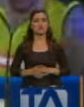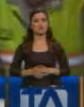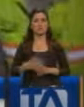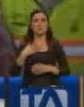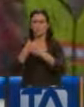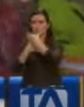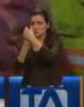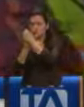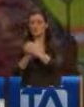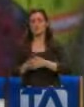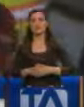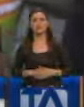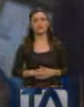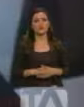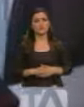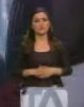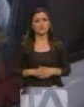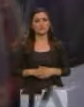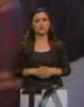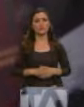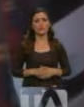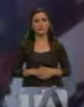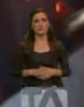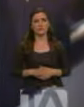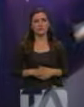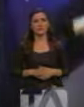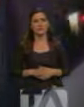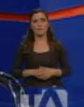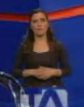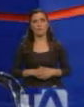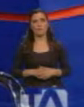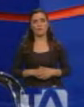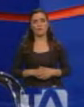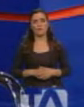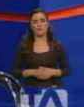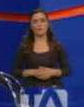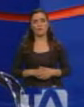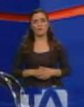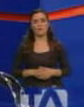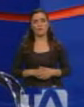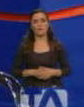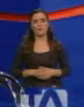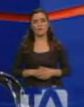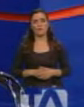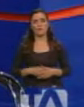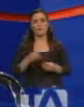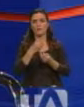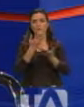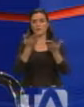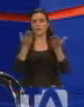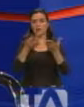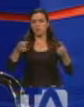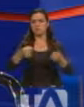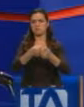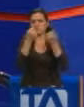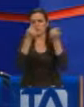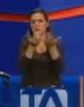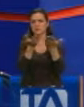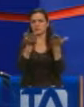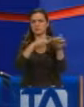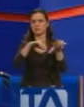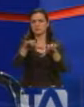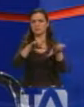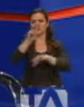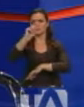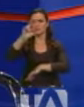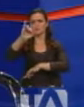está en mi camino. En Riobamba, Mercedes Chávez, 24 horas. Y ahora les informamos que se registró un accidente de tránsito en el sector